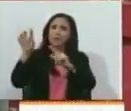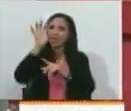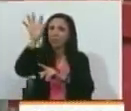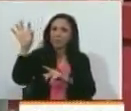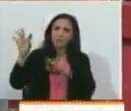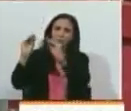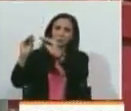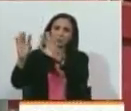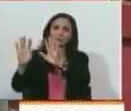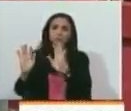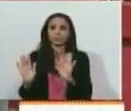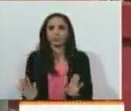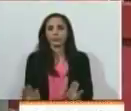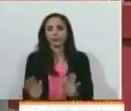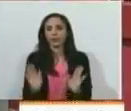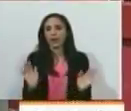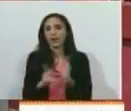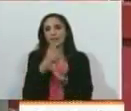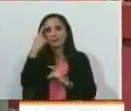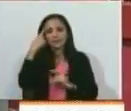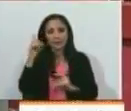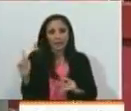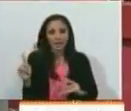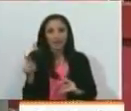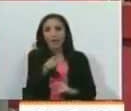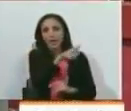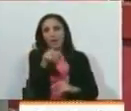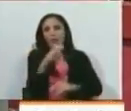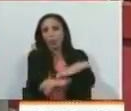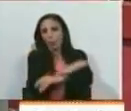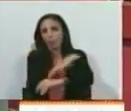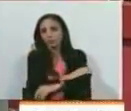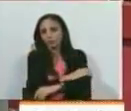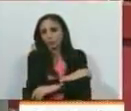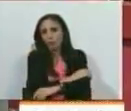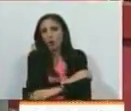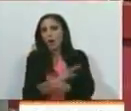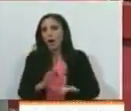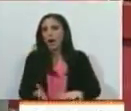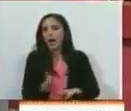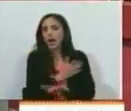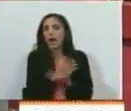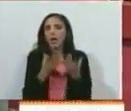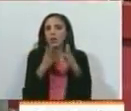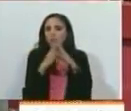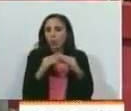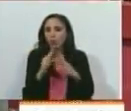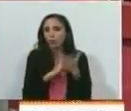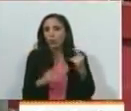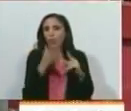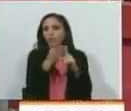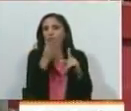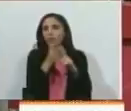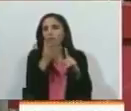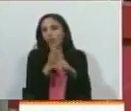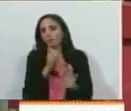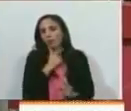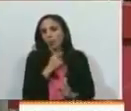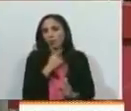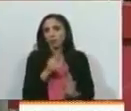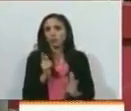cual ellos han predicado toda su vida, pero que jamás han practicado.